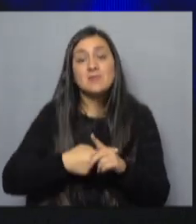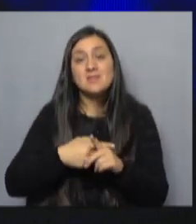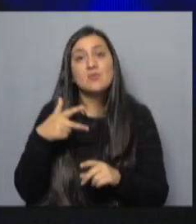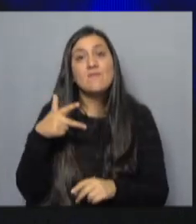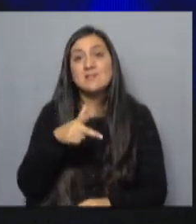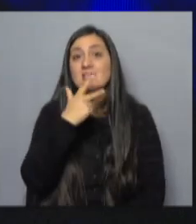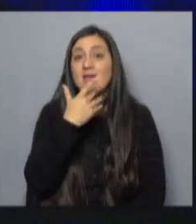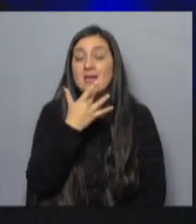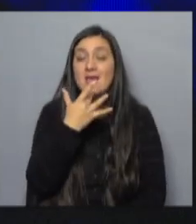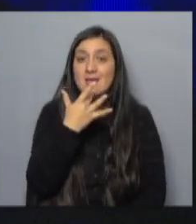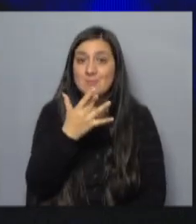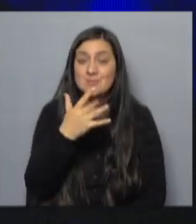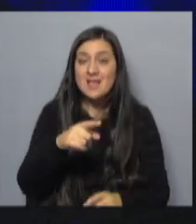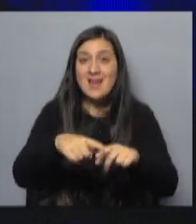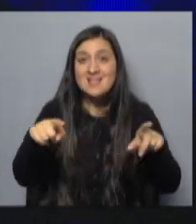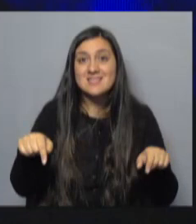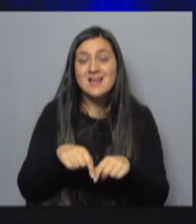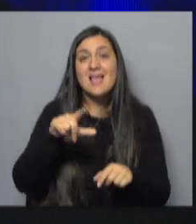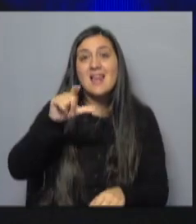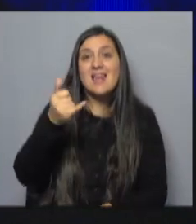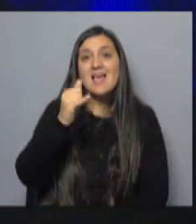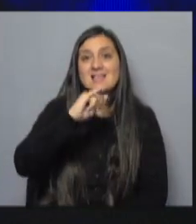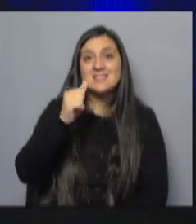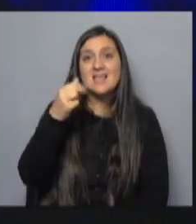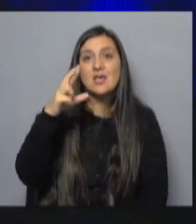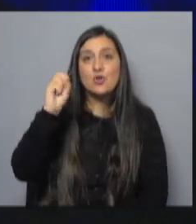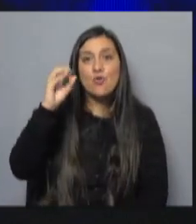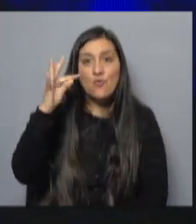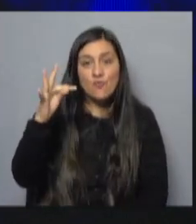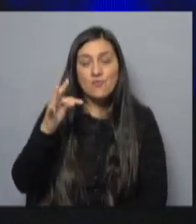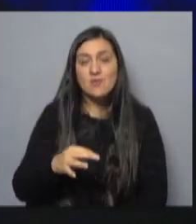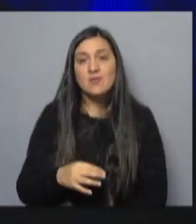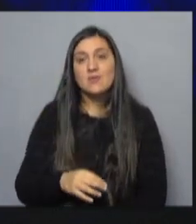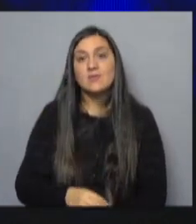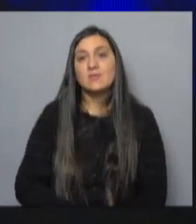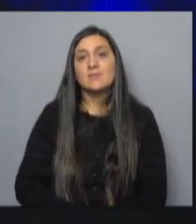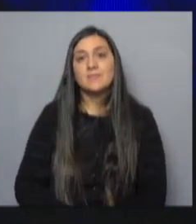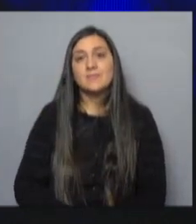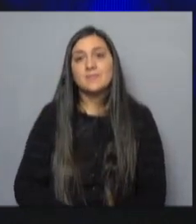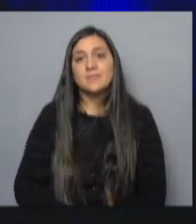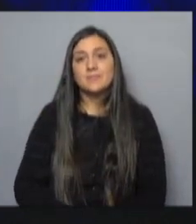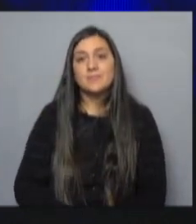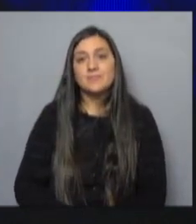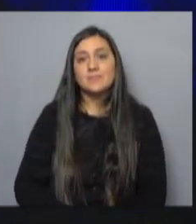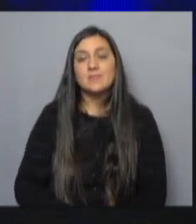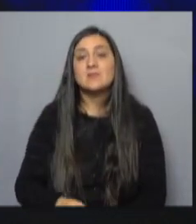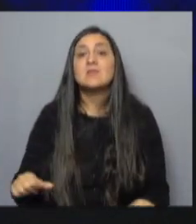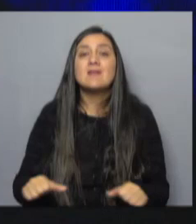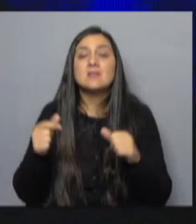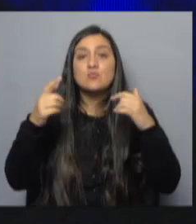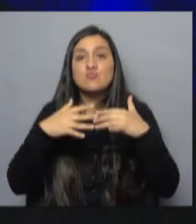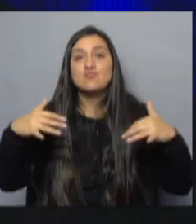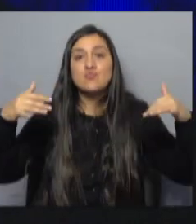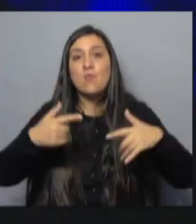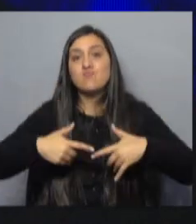fecha hermosa en la sala Lazaroff, que estén atentos a las redes ahí en Instagram, Twitter o Facebook, y se va a hacer